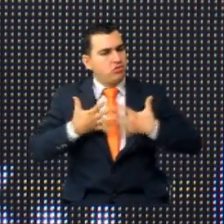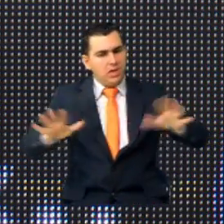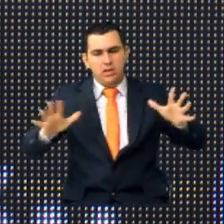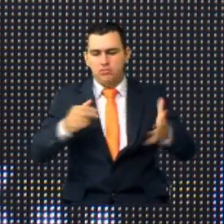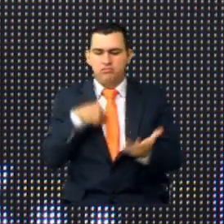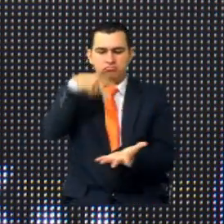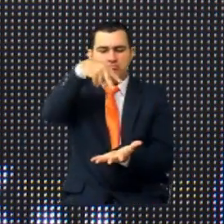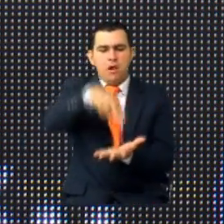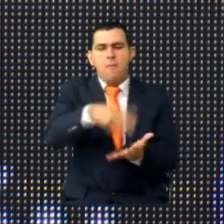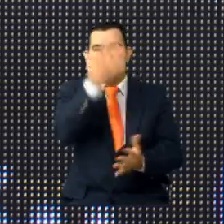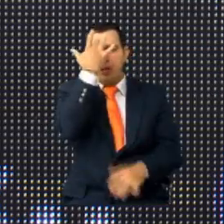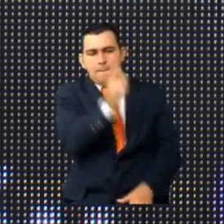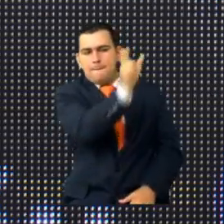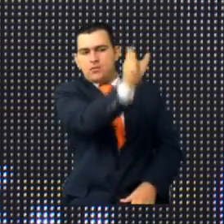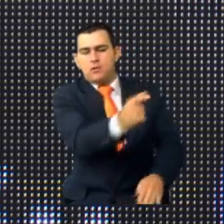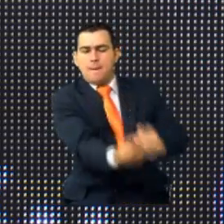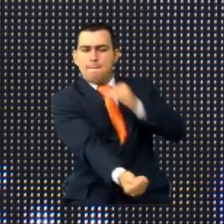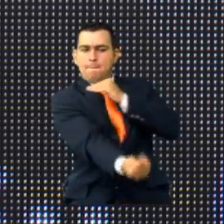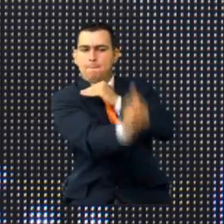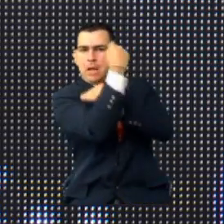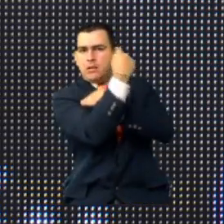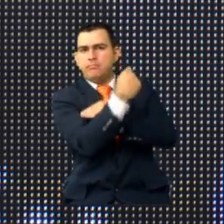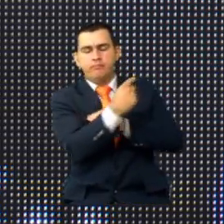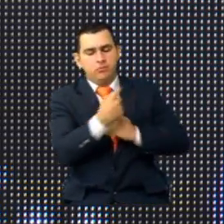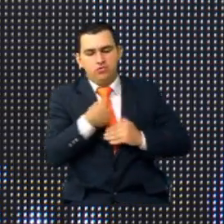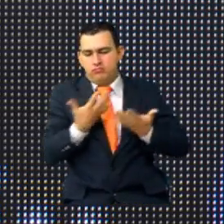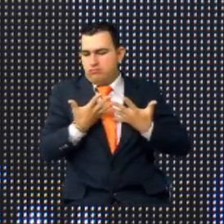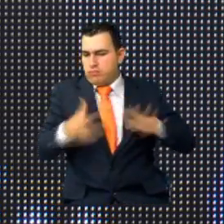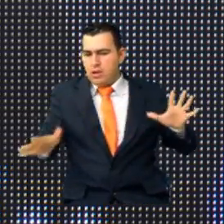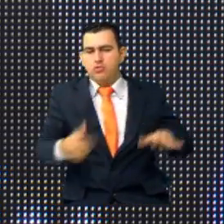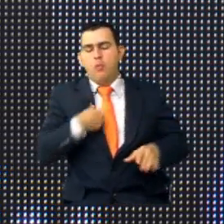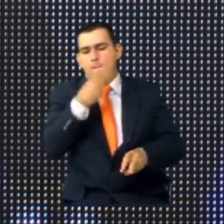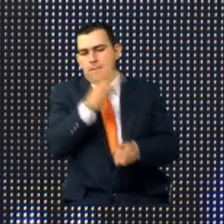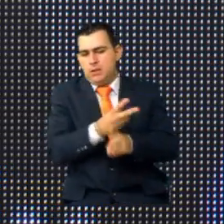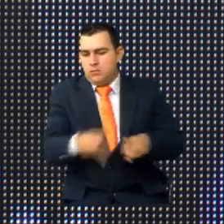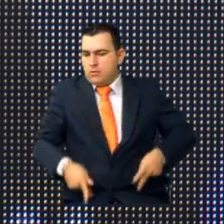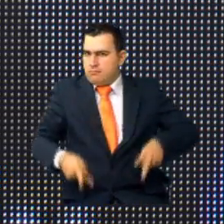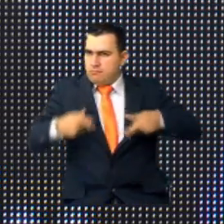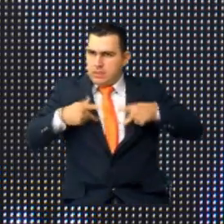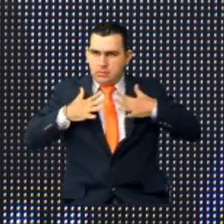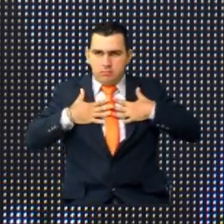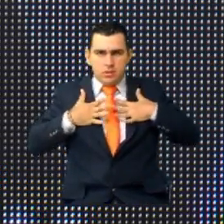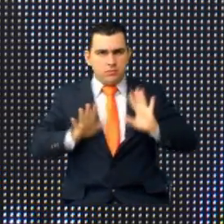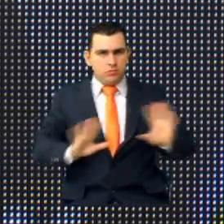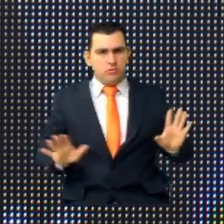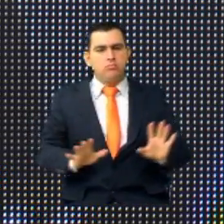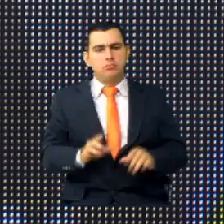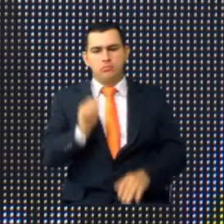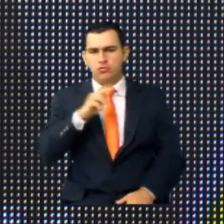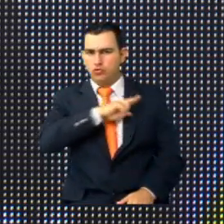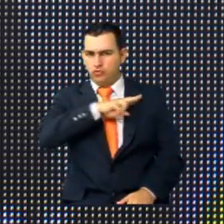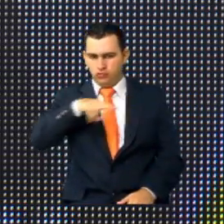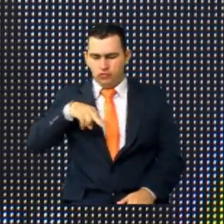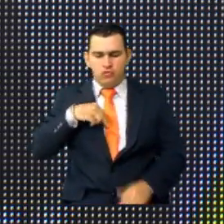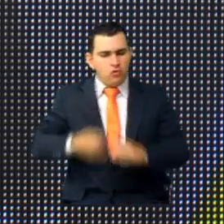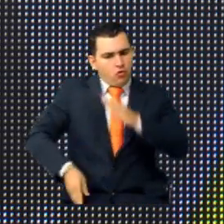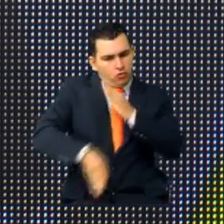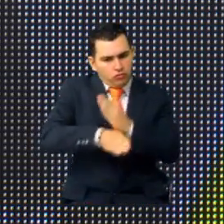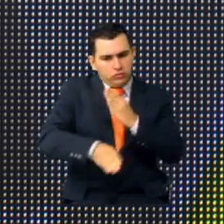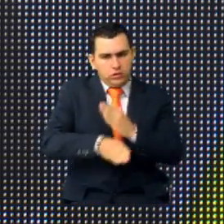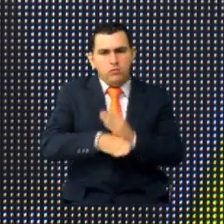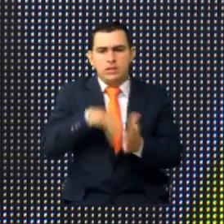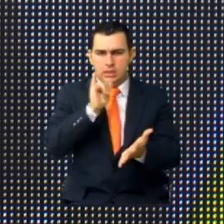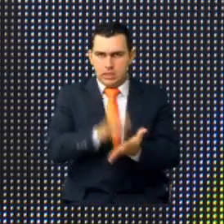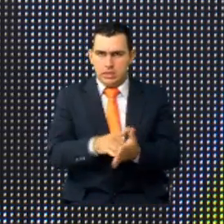se excusa y se retira en este momento del recinto, se retira así del debate. Nosotros continuamos con este